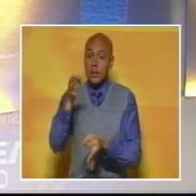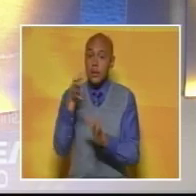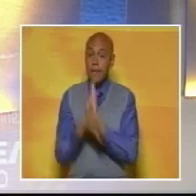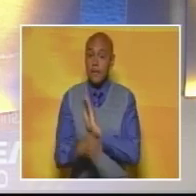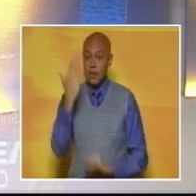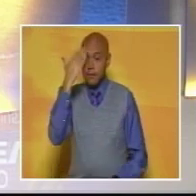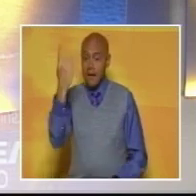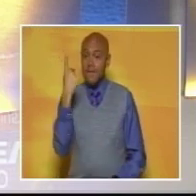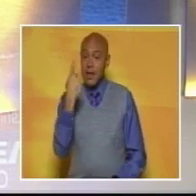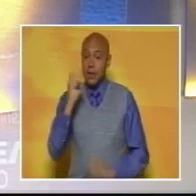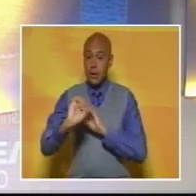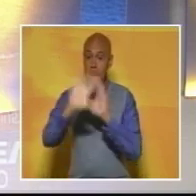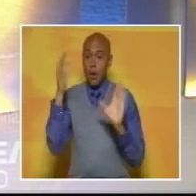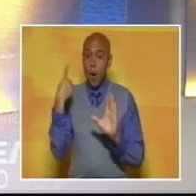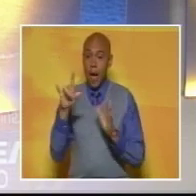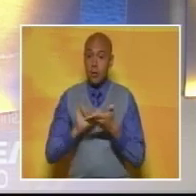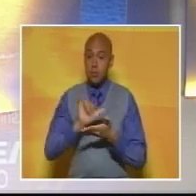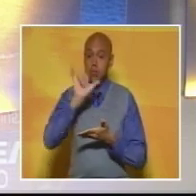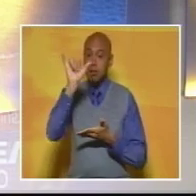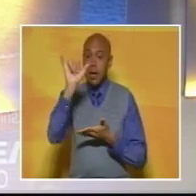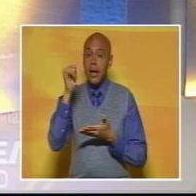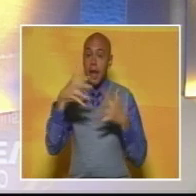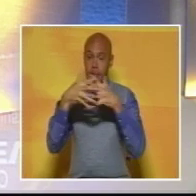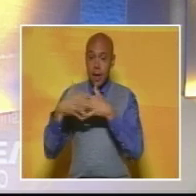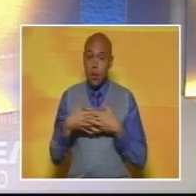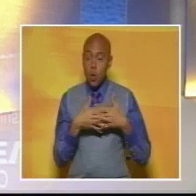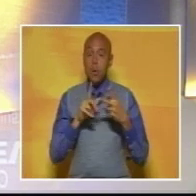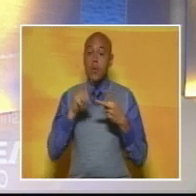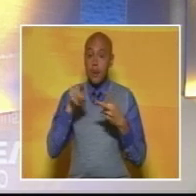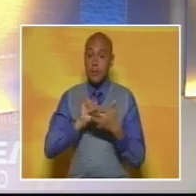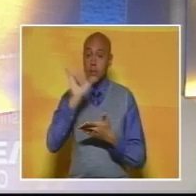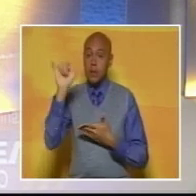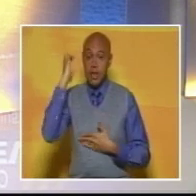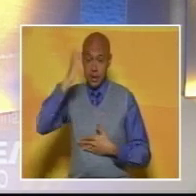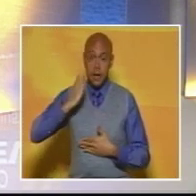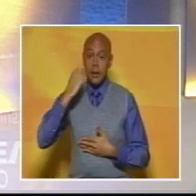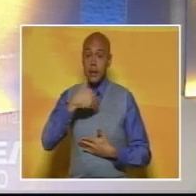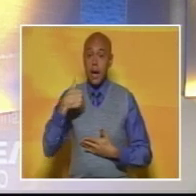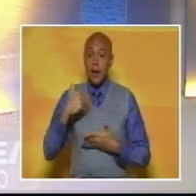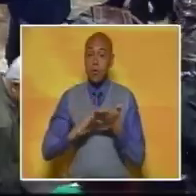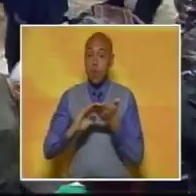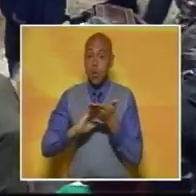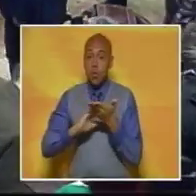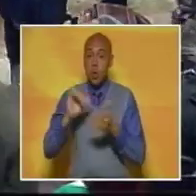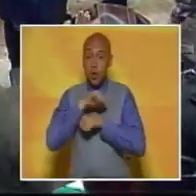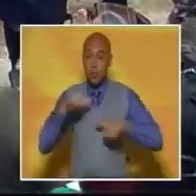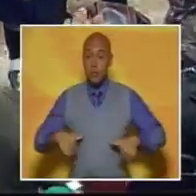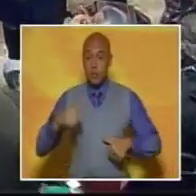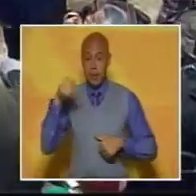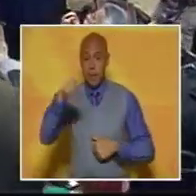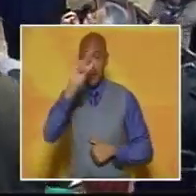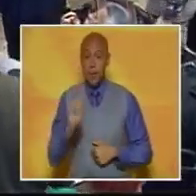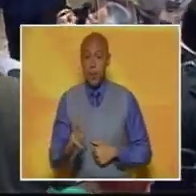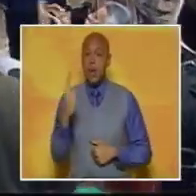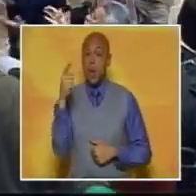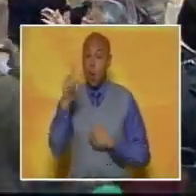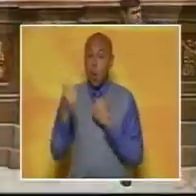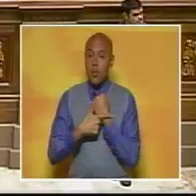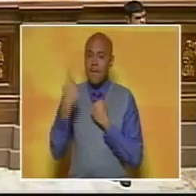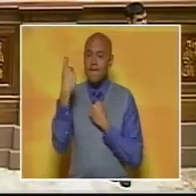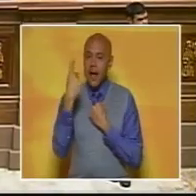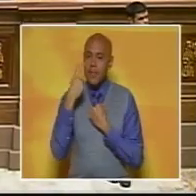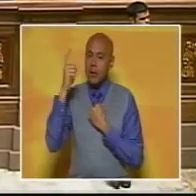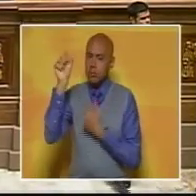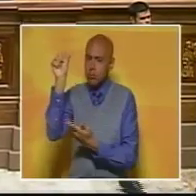pedido durante una gira internacional por Estados Unidos y Europa una salida militar para Venezuela. Chávez reiteró que Guaidó debe ser investigado por la